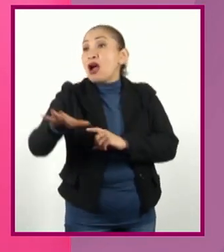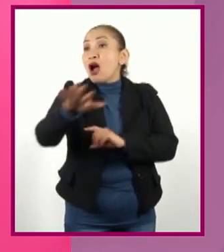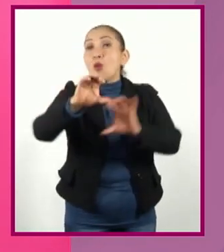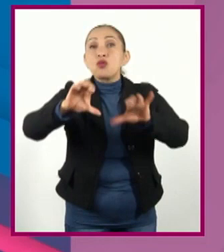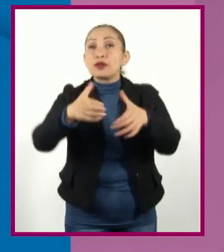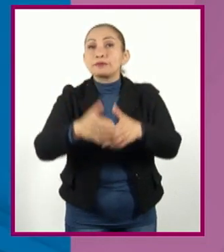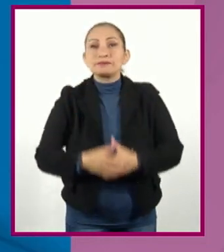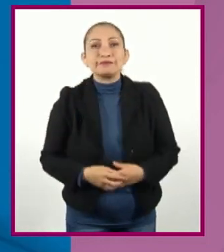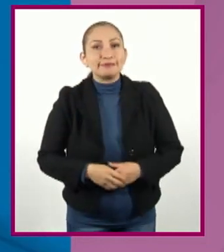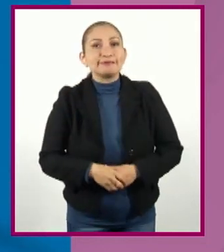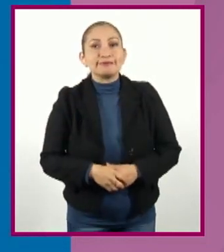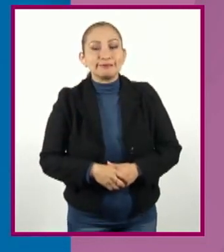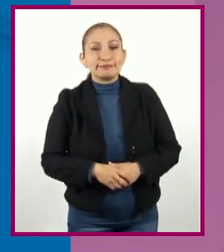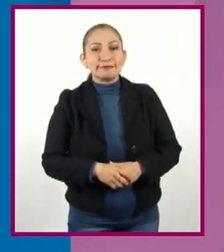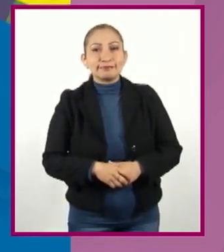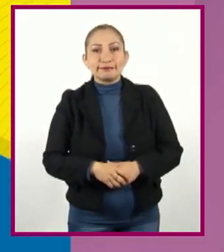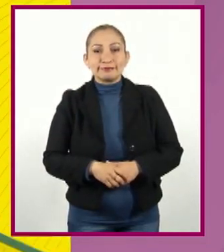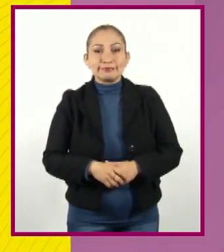comunidad.